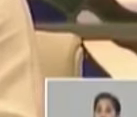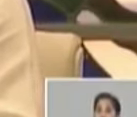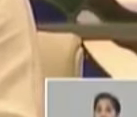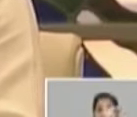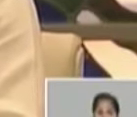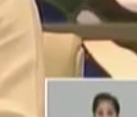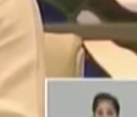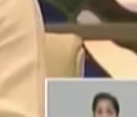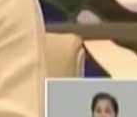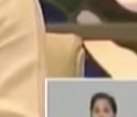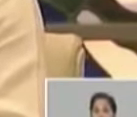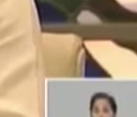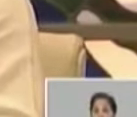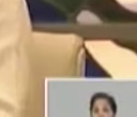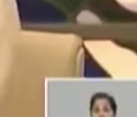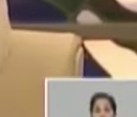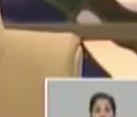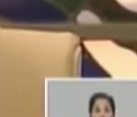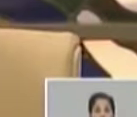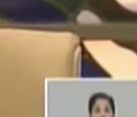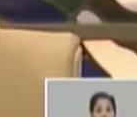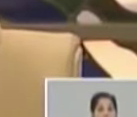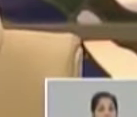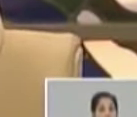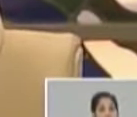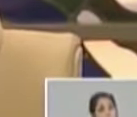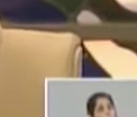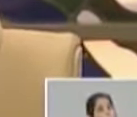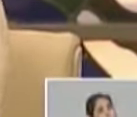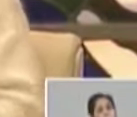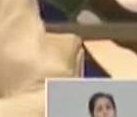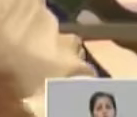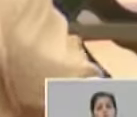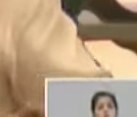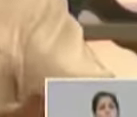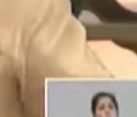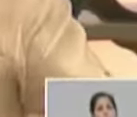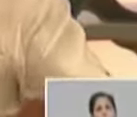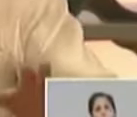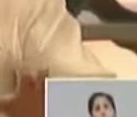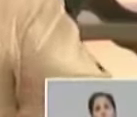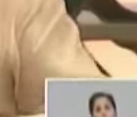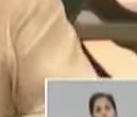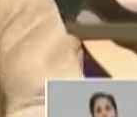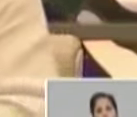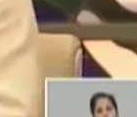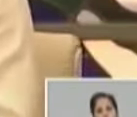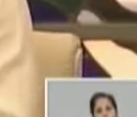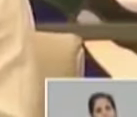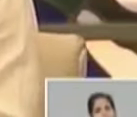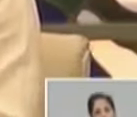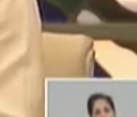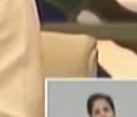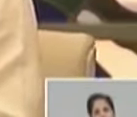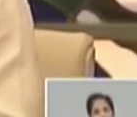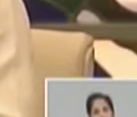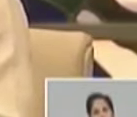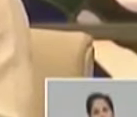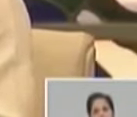procedentes de países afectados o casos locales que se han producido porque han tenido vínculo o contacto con